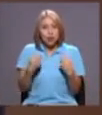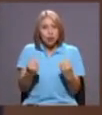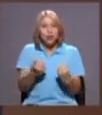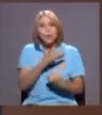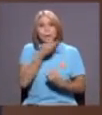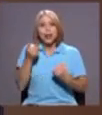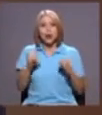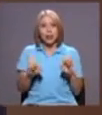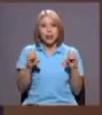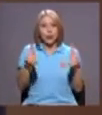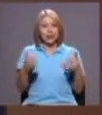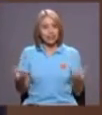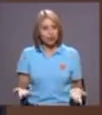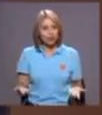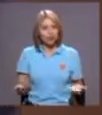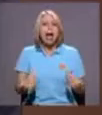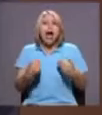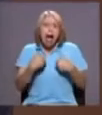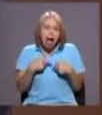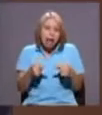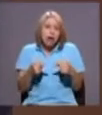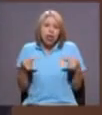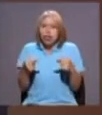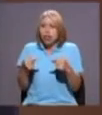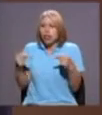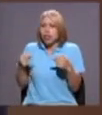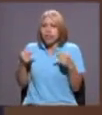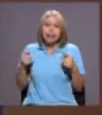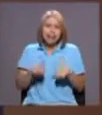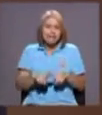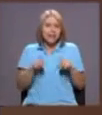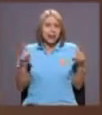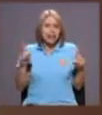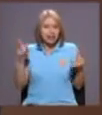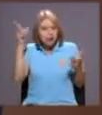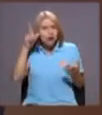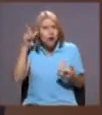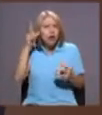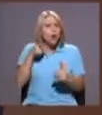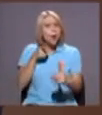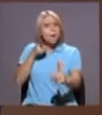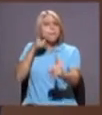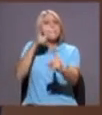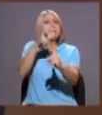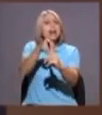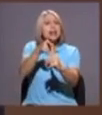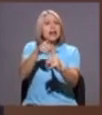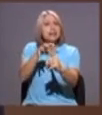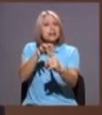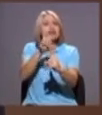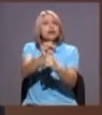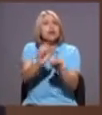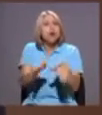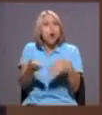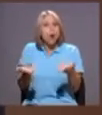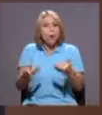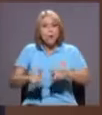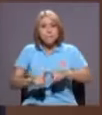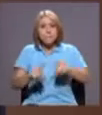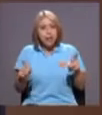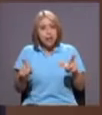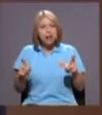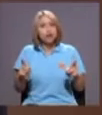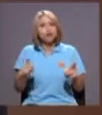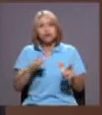educación. Hay diferencias, por supuesto, de cómo alcanzar esas metas, pero todos, asumo